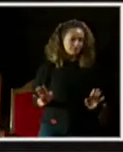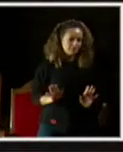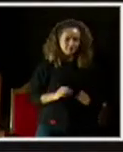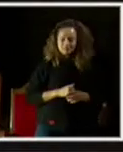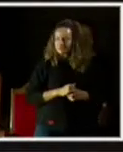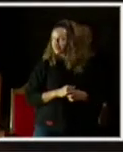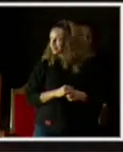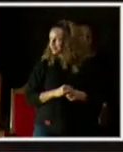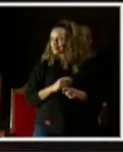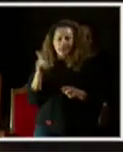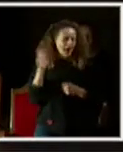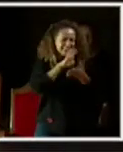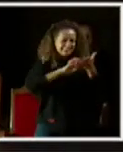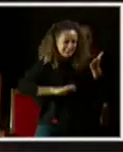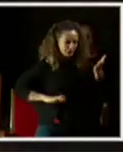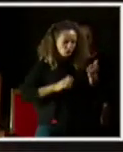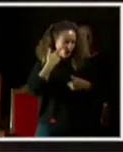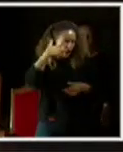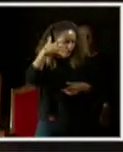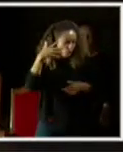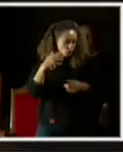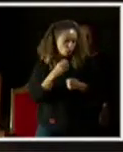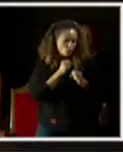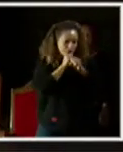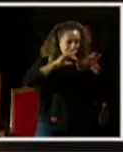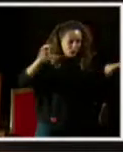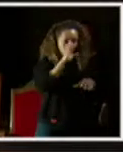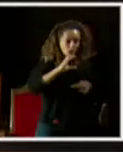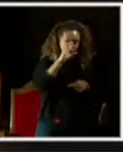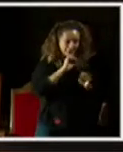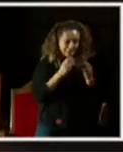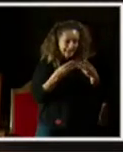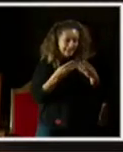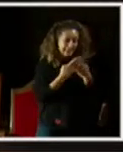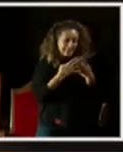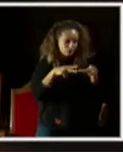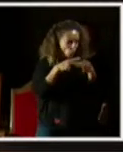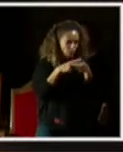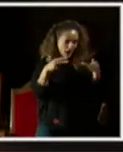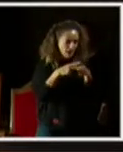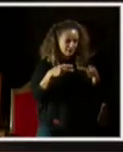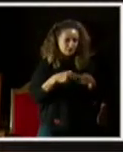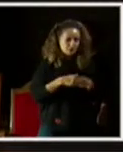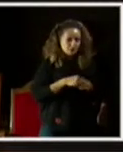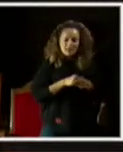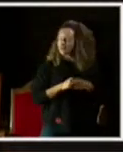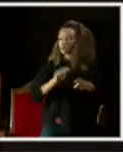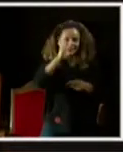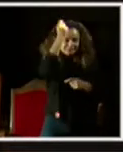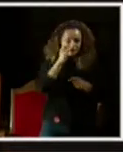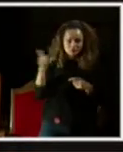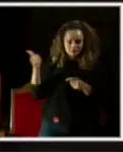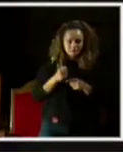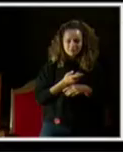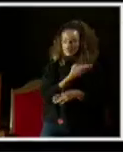míticos de divulgación de este país con miles de retweets en sus redes sociales es carlos lobato pero mira cómo os muy regular